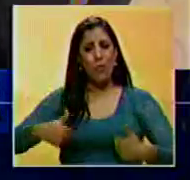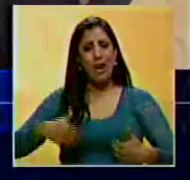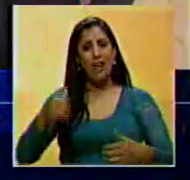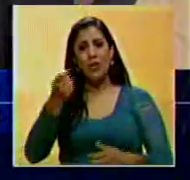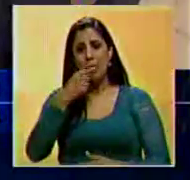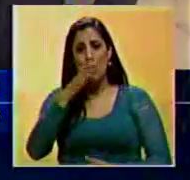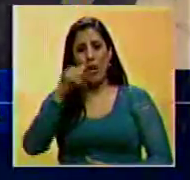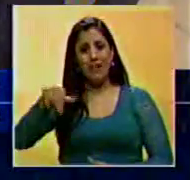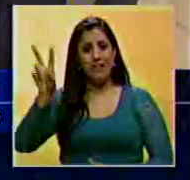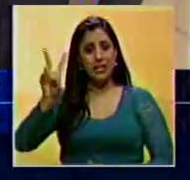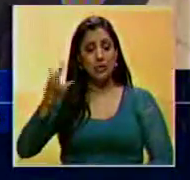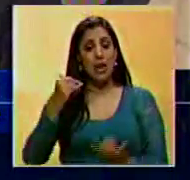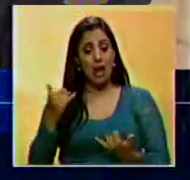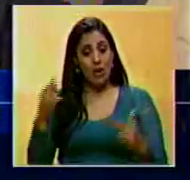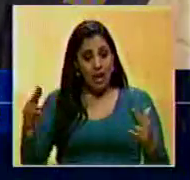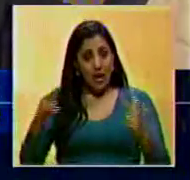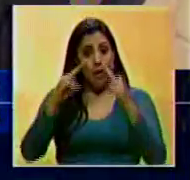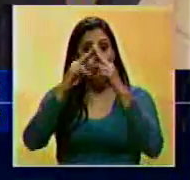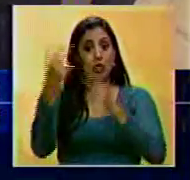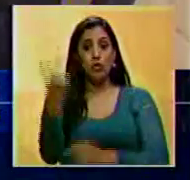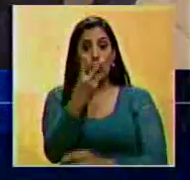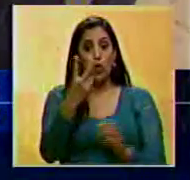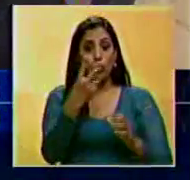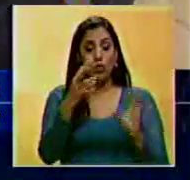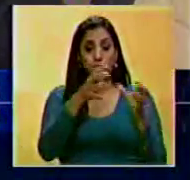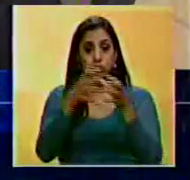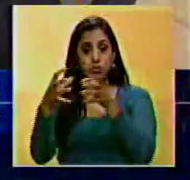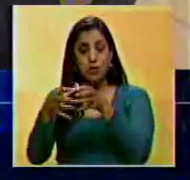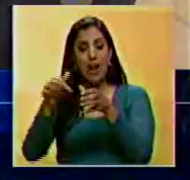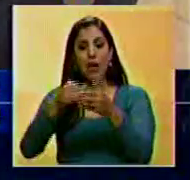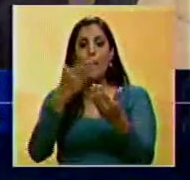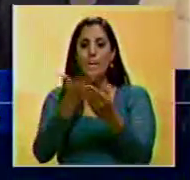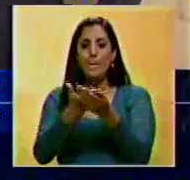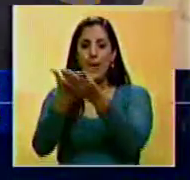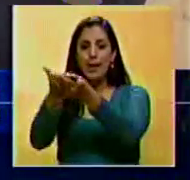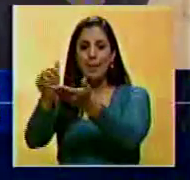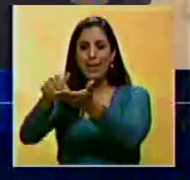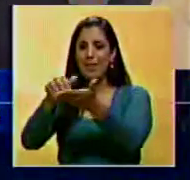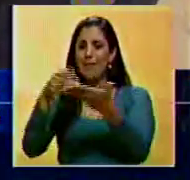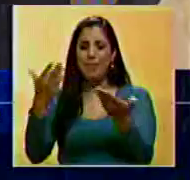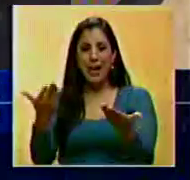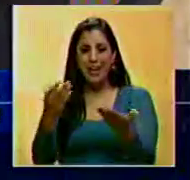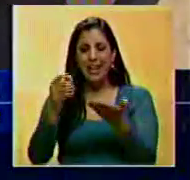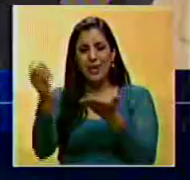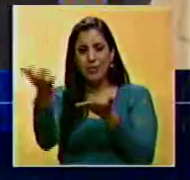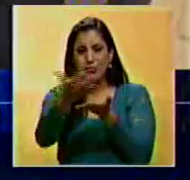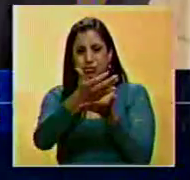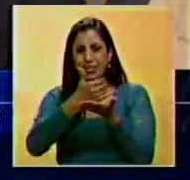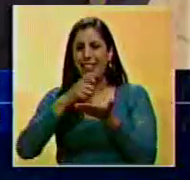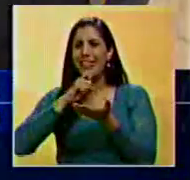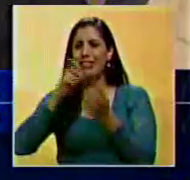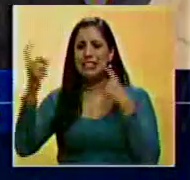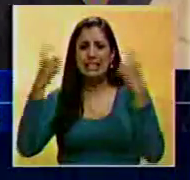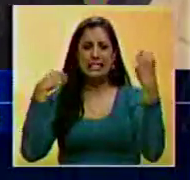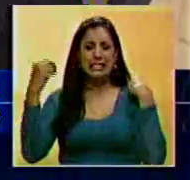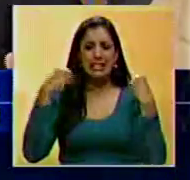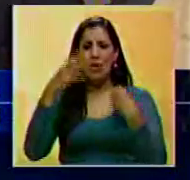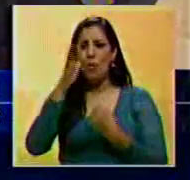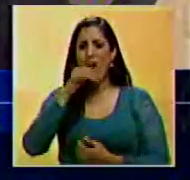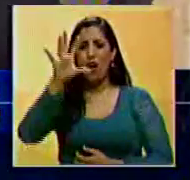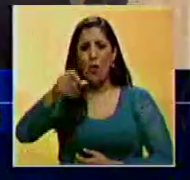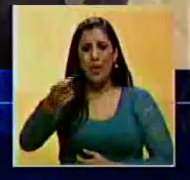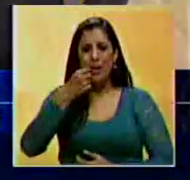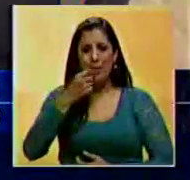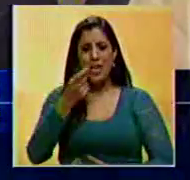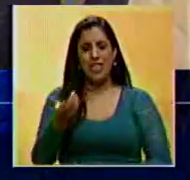el país durante el encuentro ambas organizaciones entregaron un documento que recoge las enormes dificultades para adquirir medicamentos